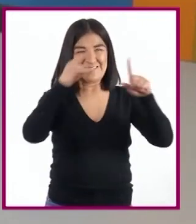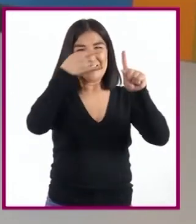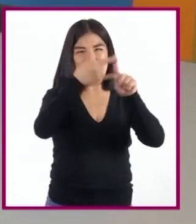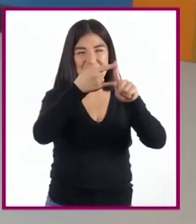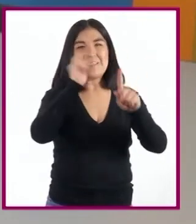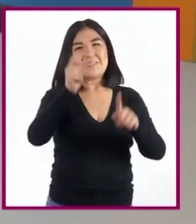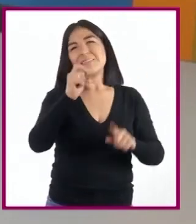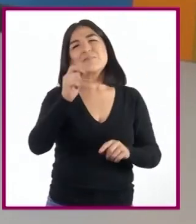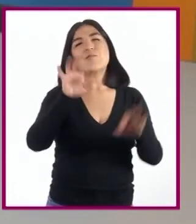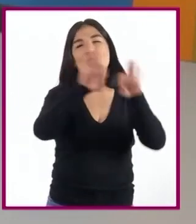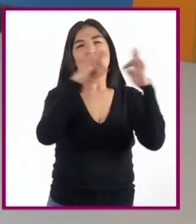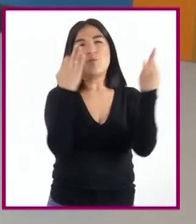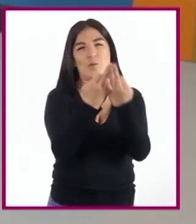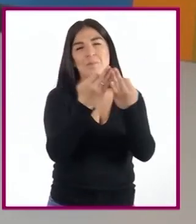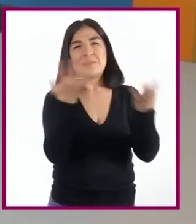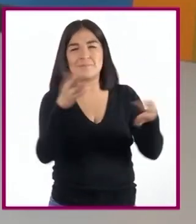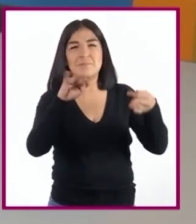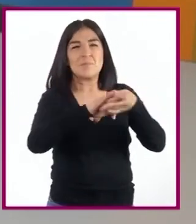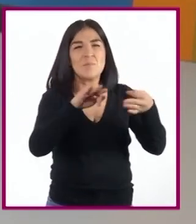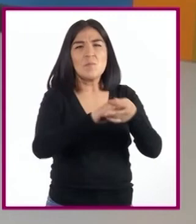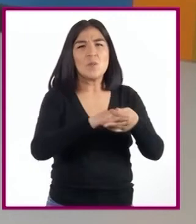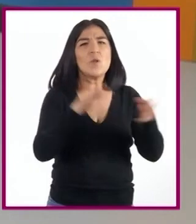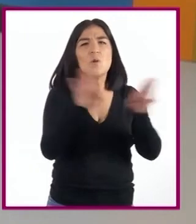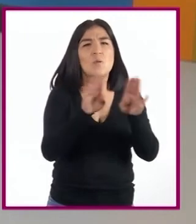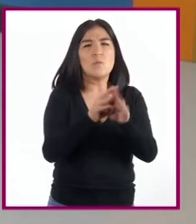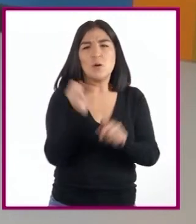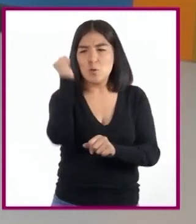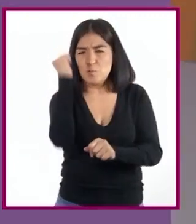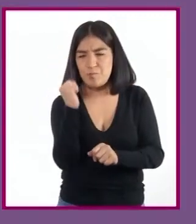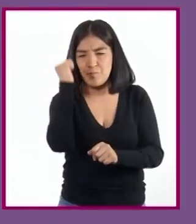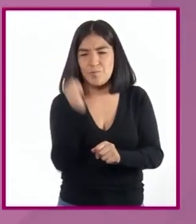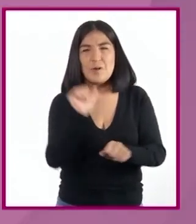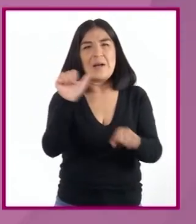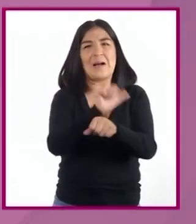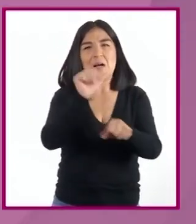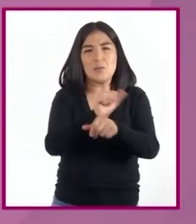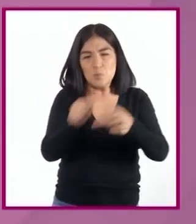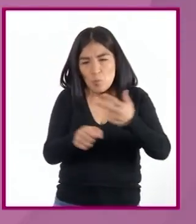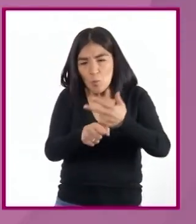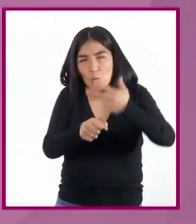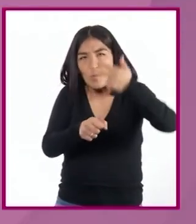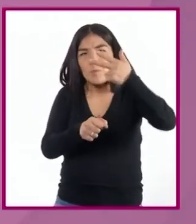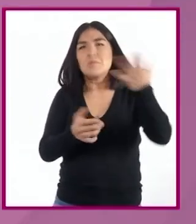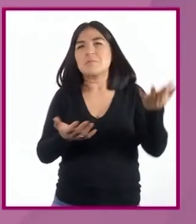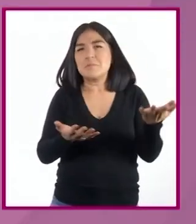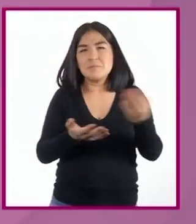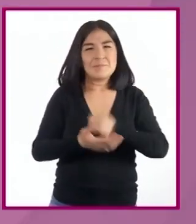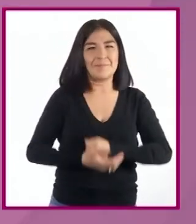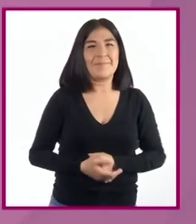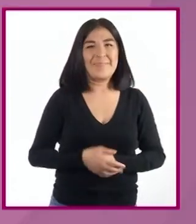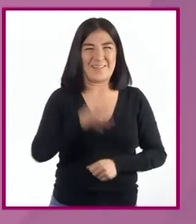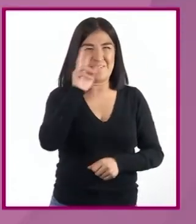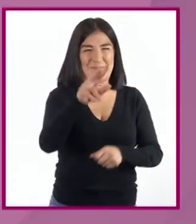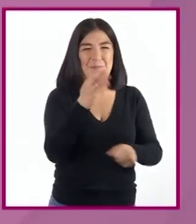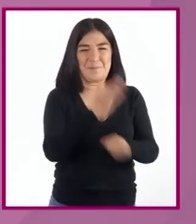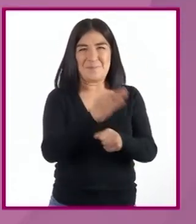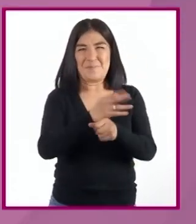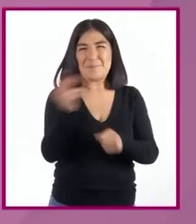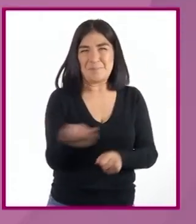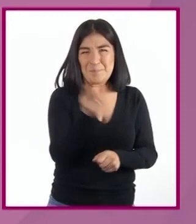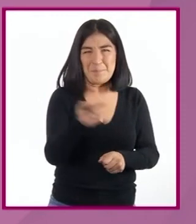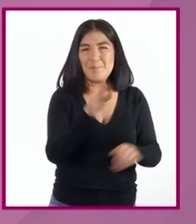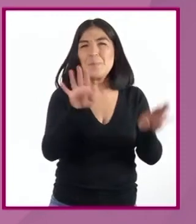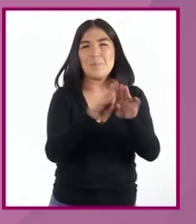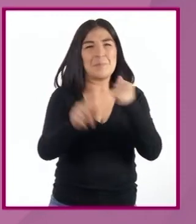cuadrado aproximadamente, ¿a qué altura levantará un automóvil? Conforme a la situación planteada, lo que